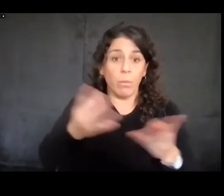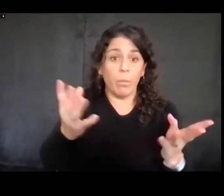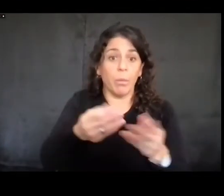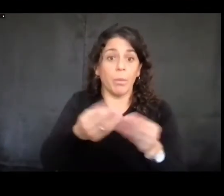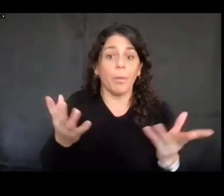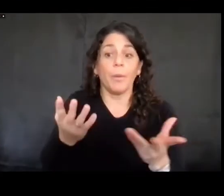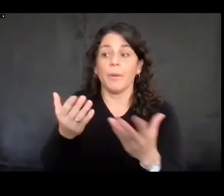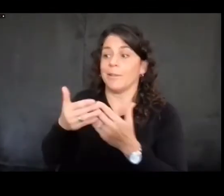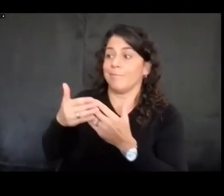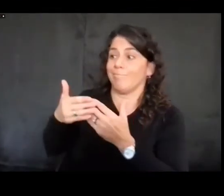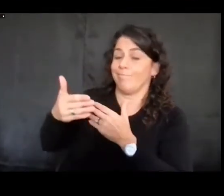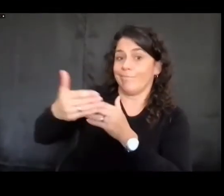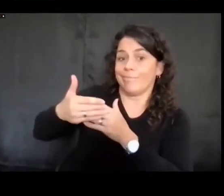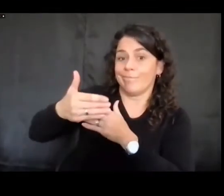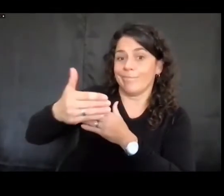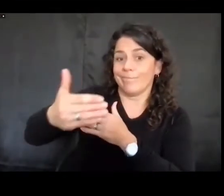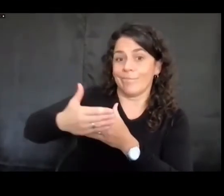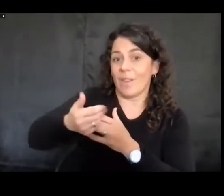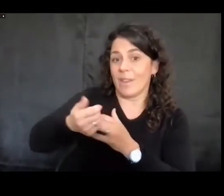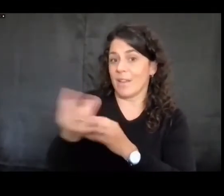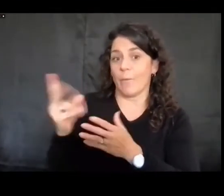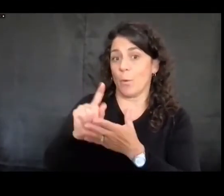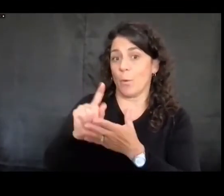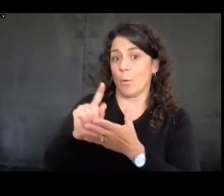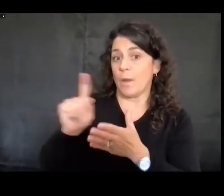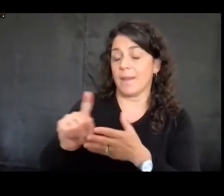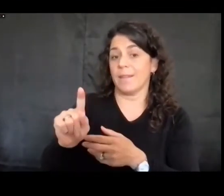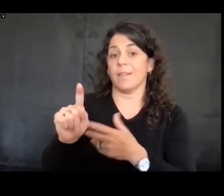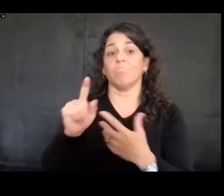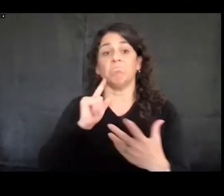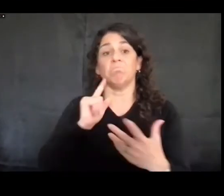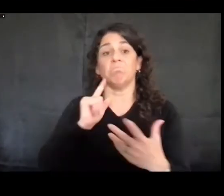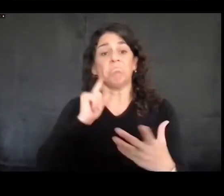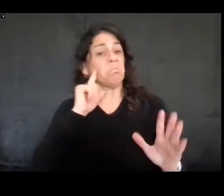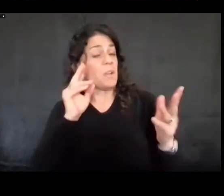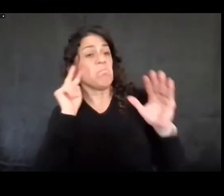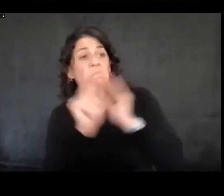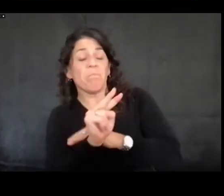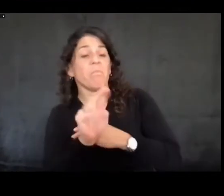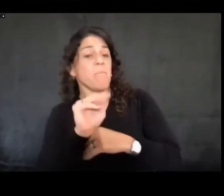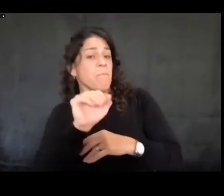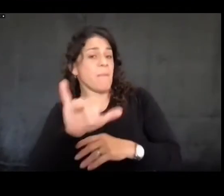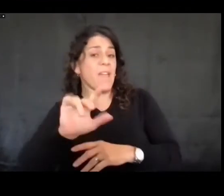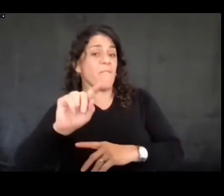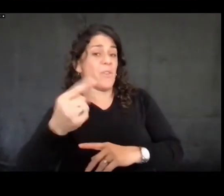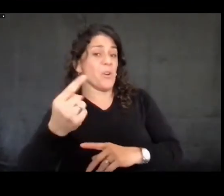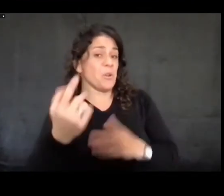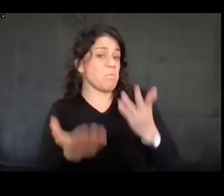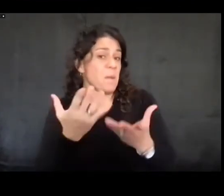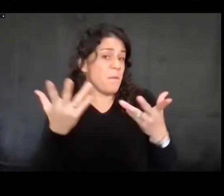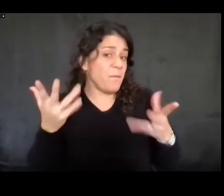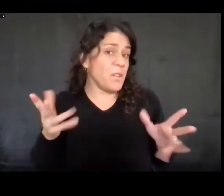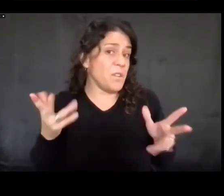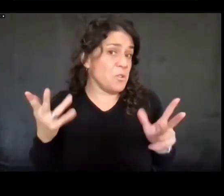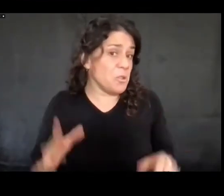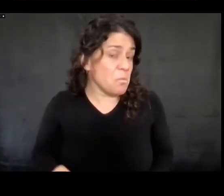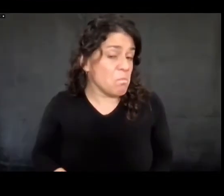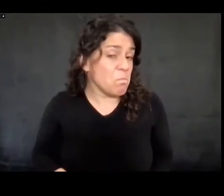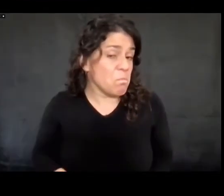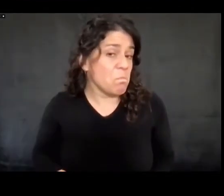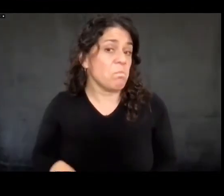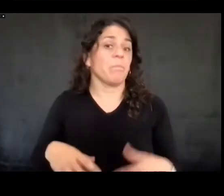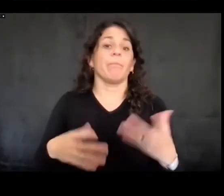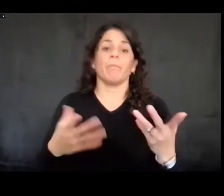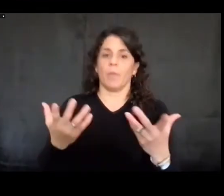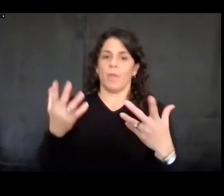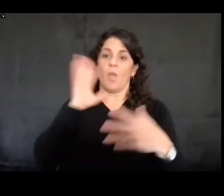en las próximas próximas semanas primero mayor me siento optimista con respecto a esa